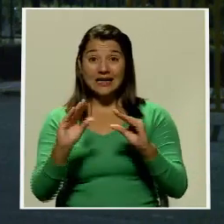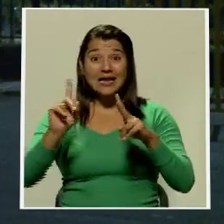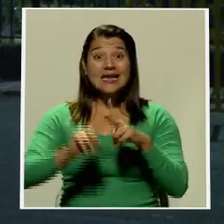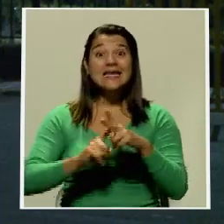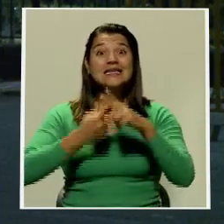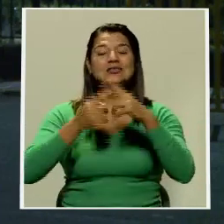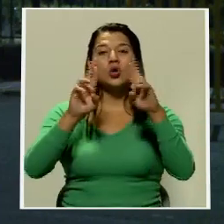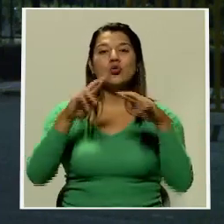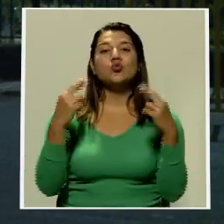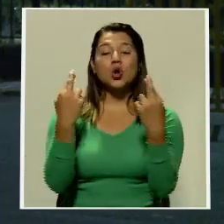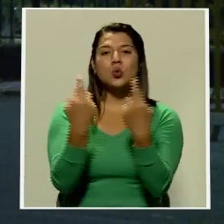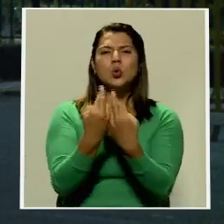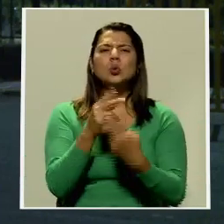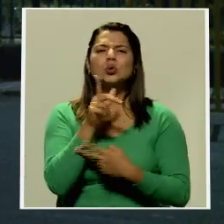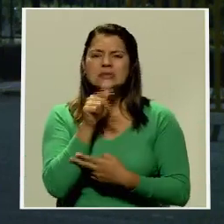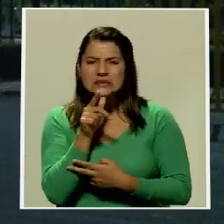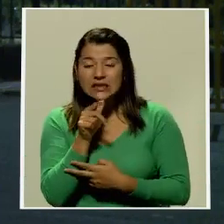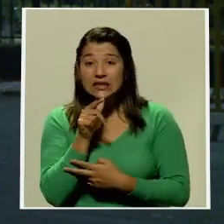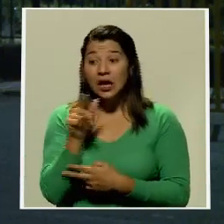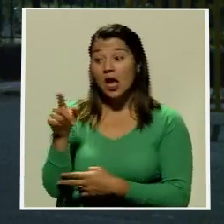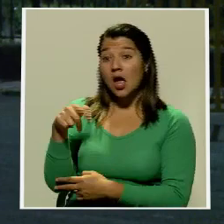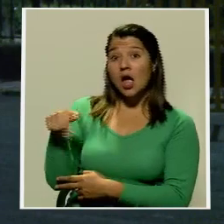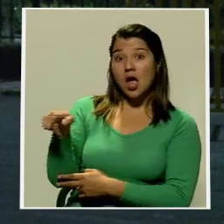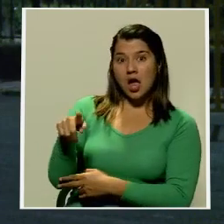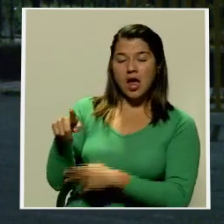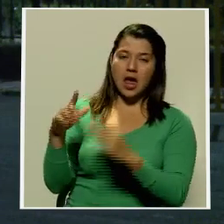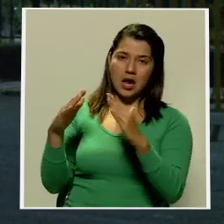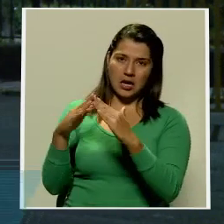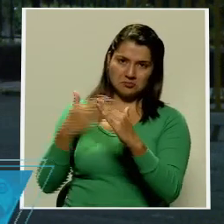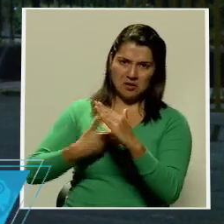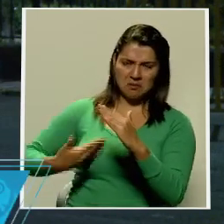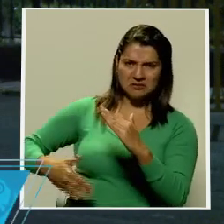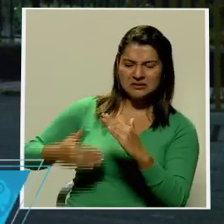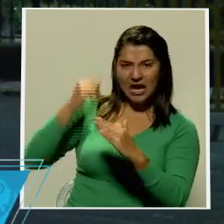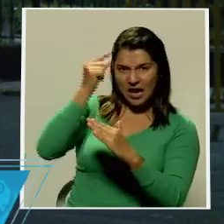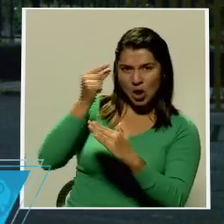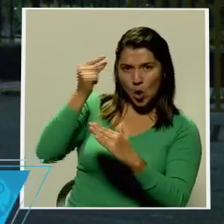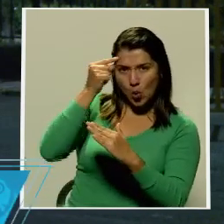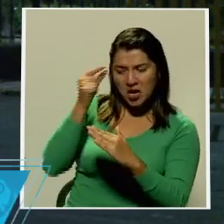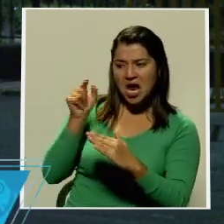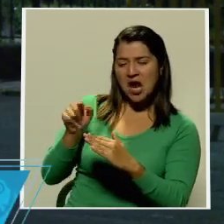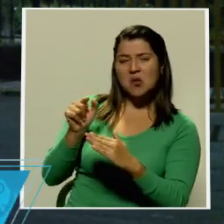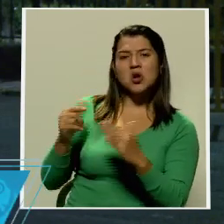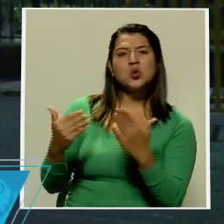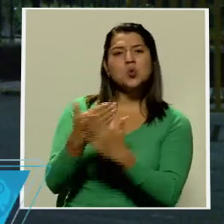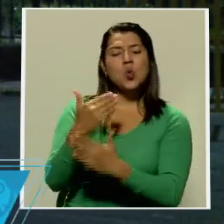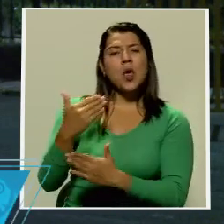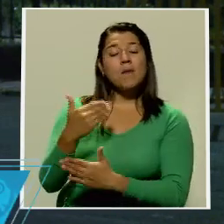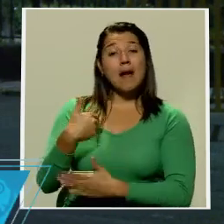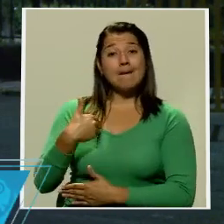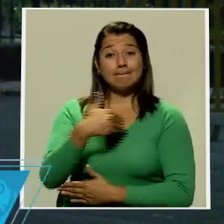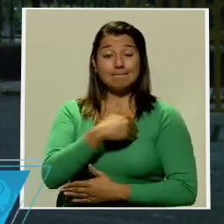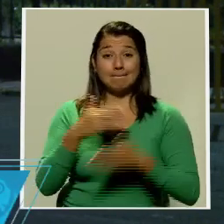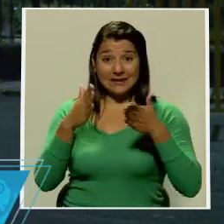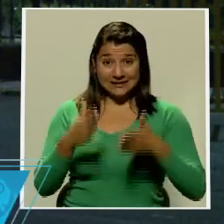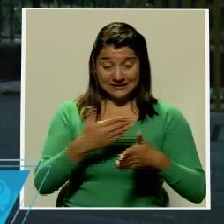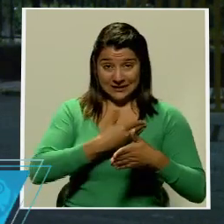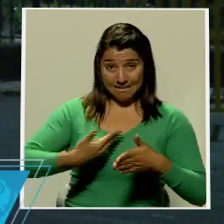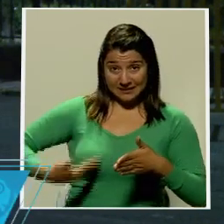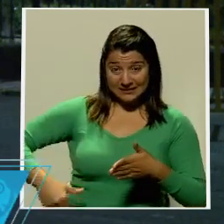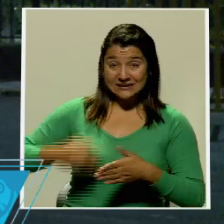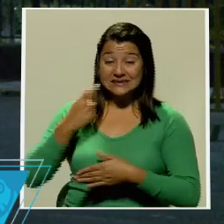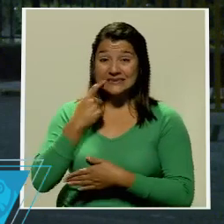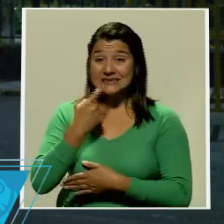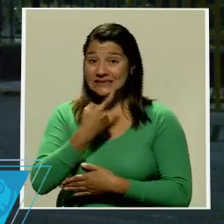una reunión entre parte del cuerpo del gobierno, como usted lo decía, la nueva ministra de lo que es Presidencia,